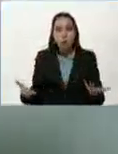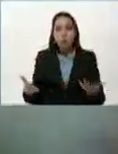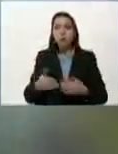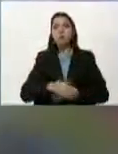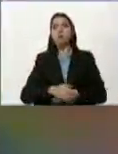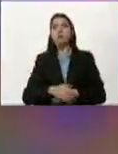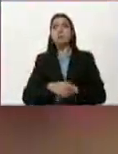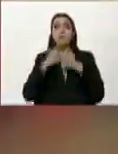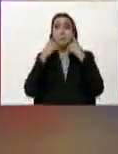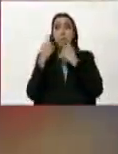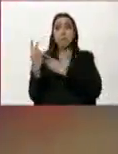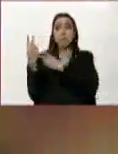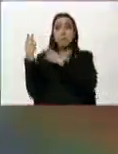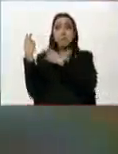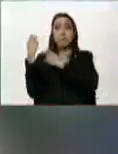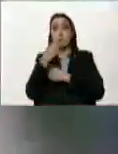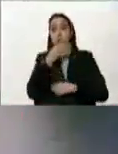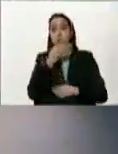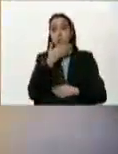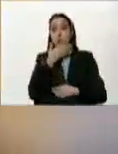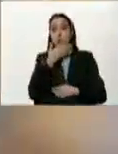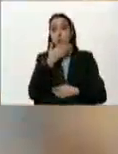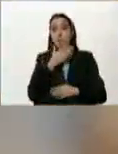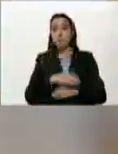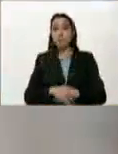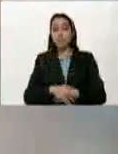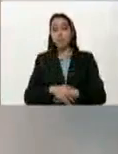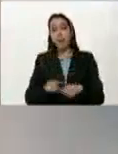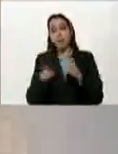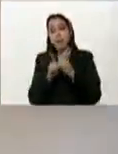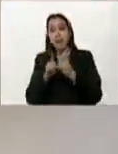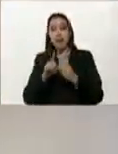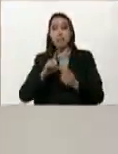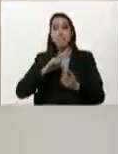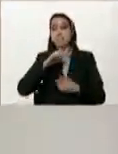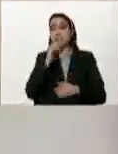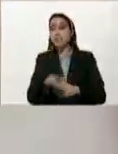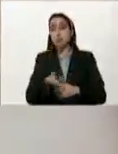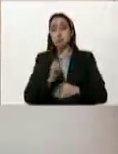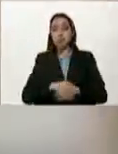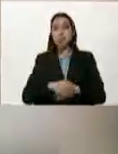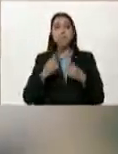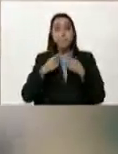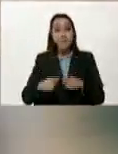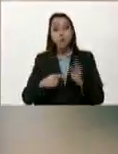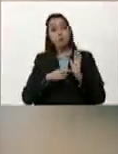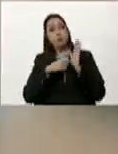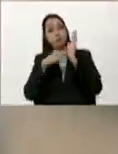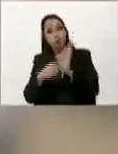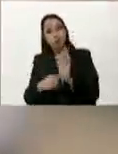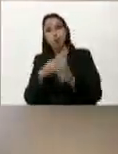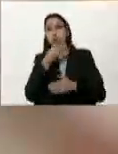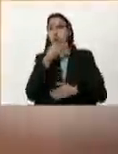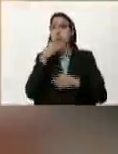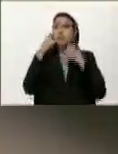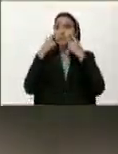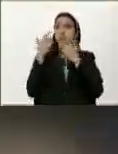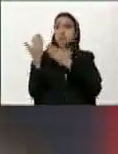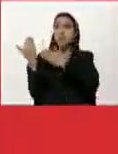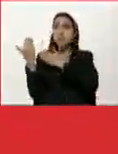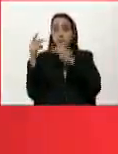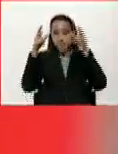esto está muy bien se cayó todo esto pero quería que vieran que mira